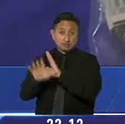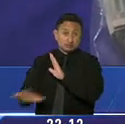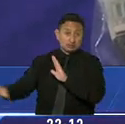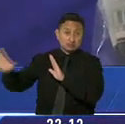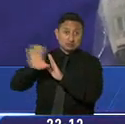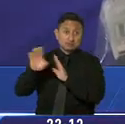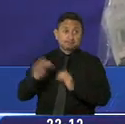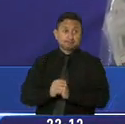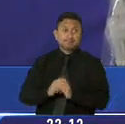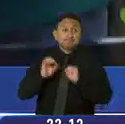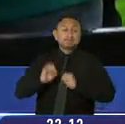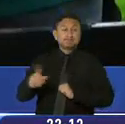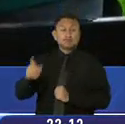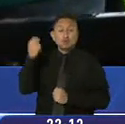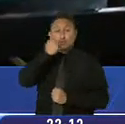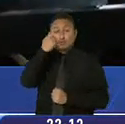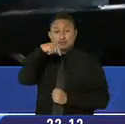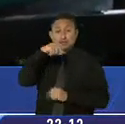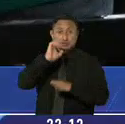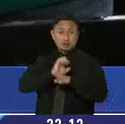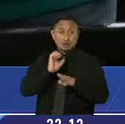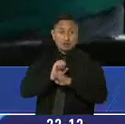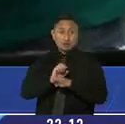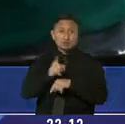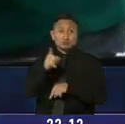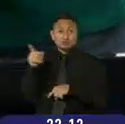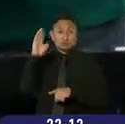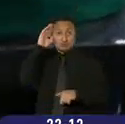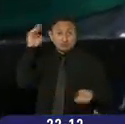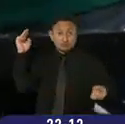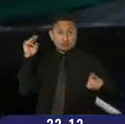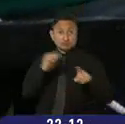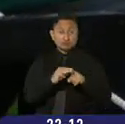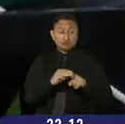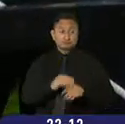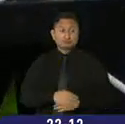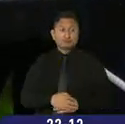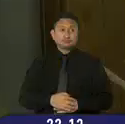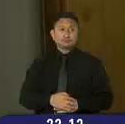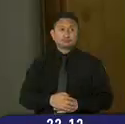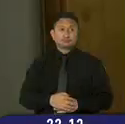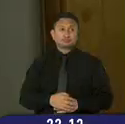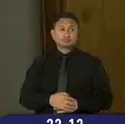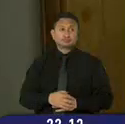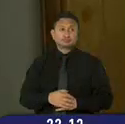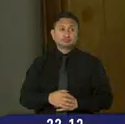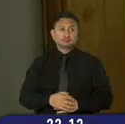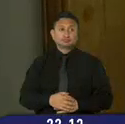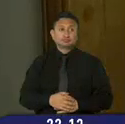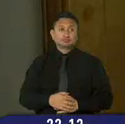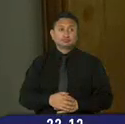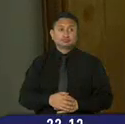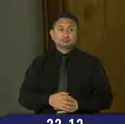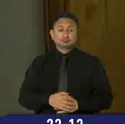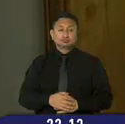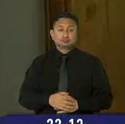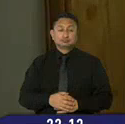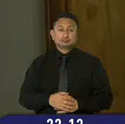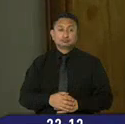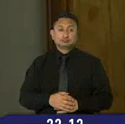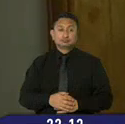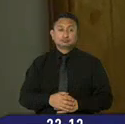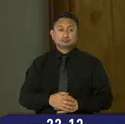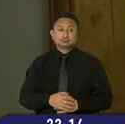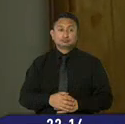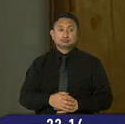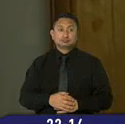de droga por Ecuador es una de las misiones que tienen estas organizaciones. Con imágenes de José Cedeño, desde Tulcán,